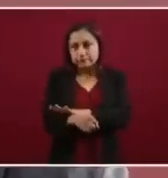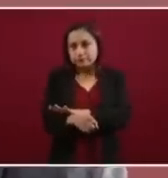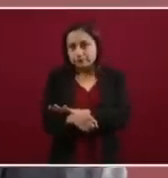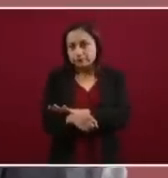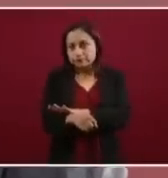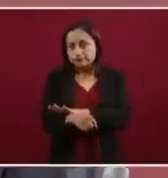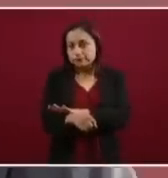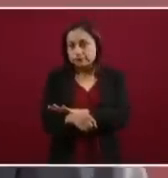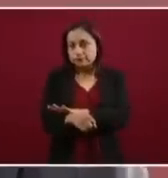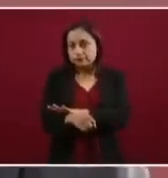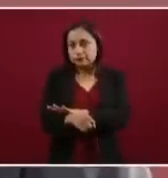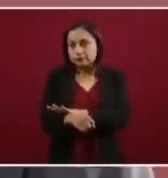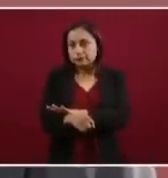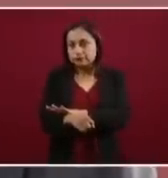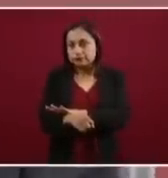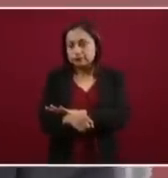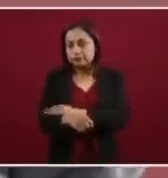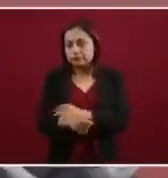a